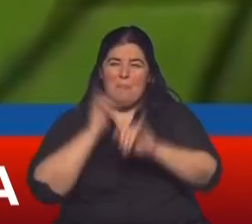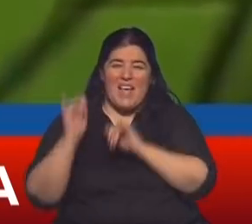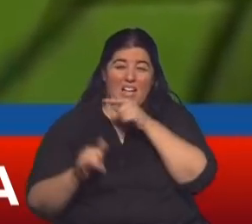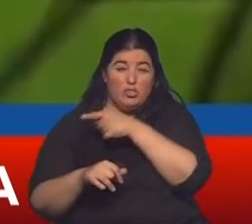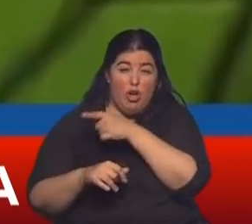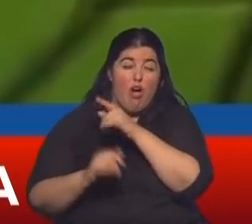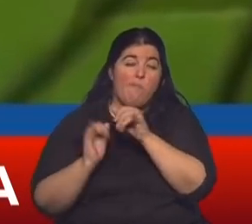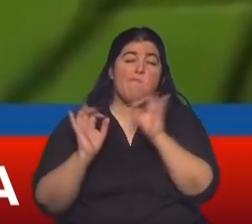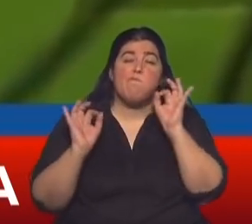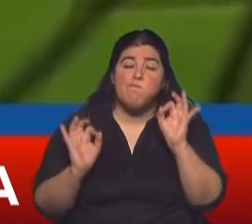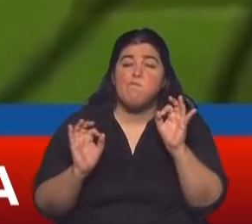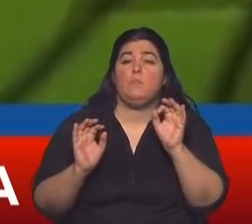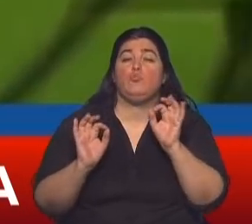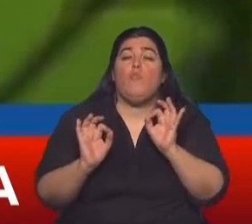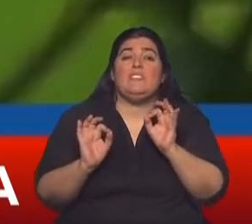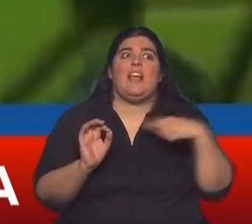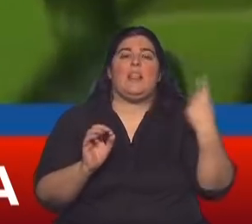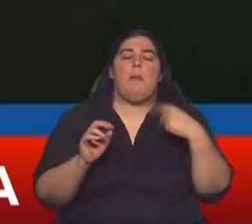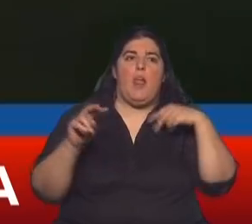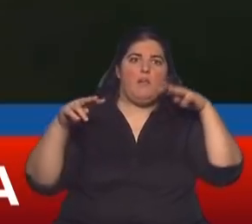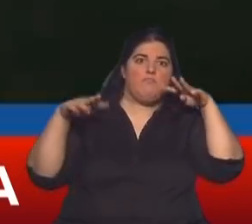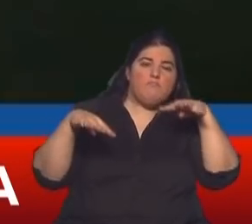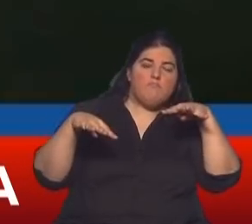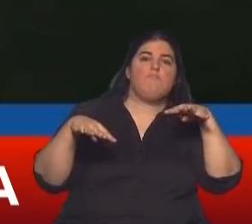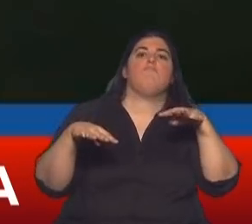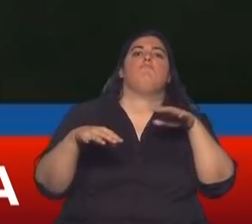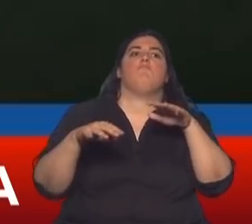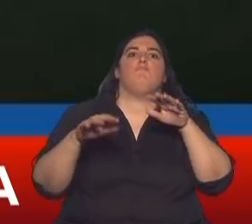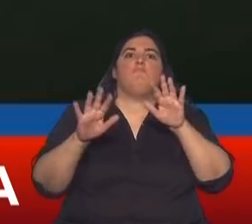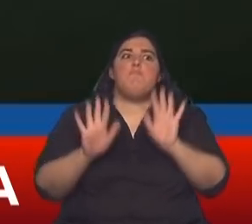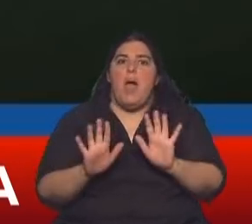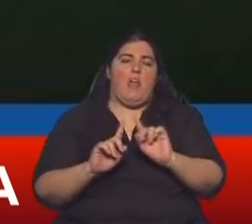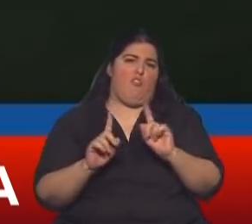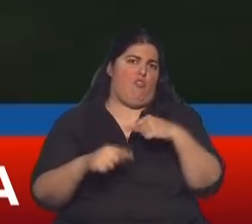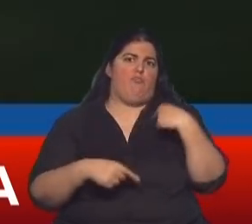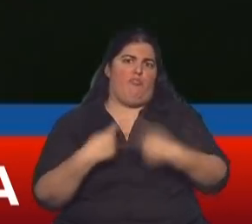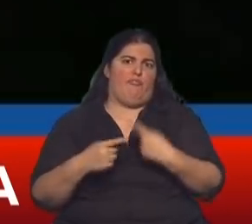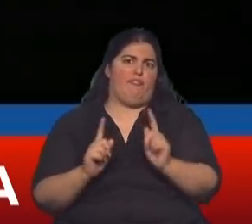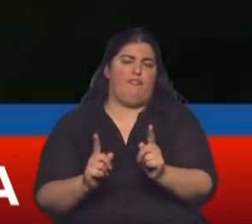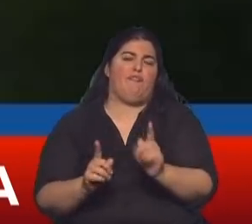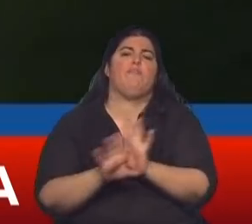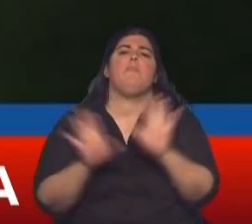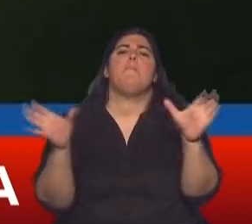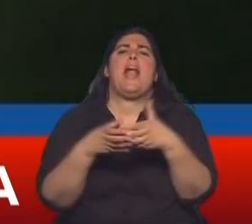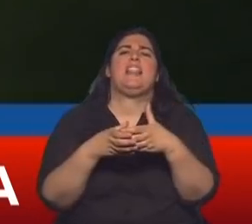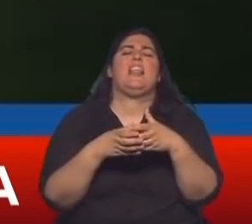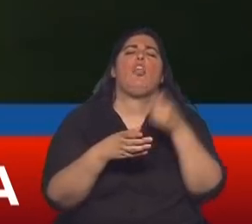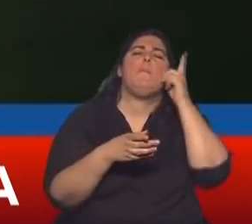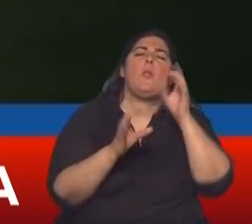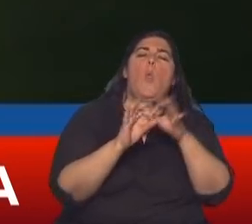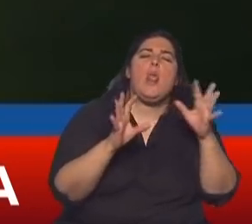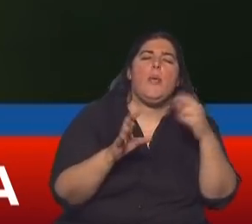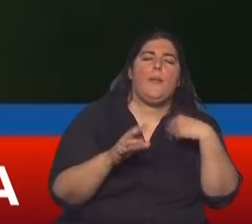alcanza para frenar incluso la mirada atenta de la bancada de su partido, Perú Libre, que está evaluando la información sobre